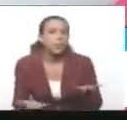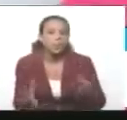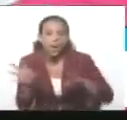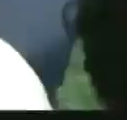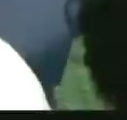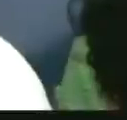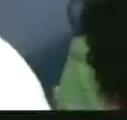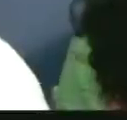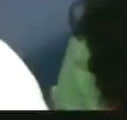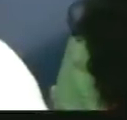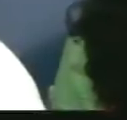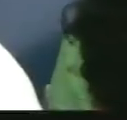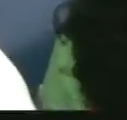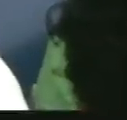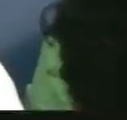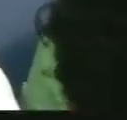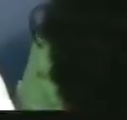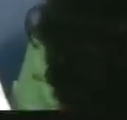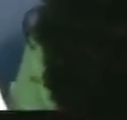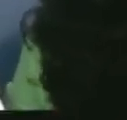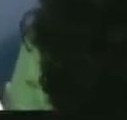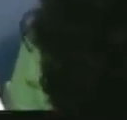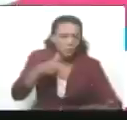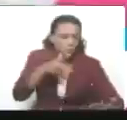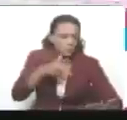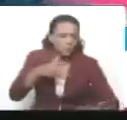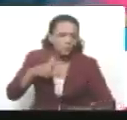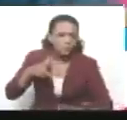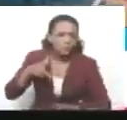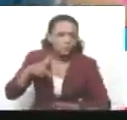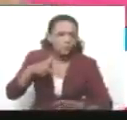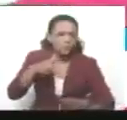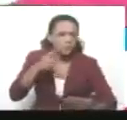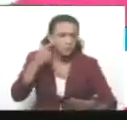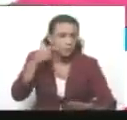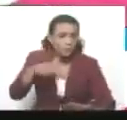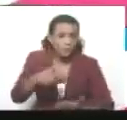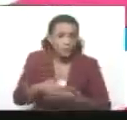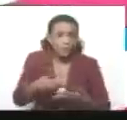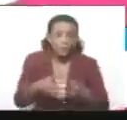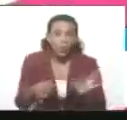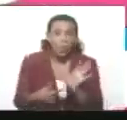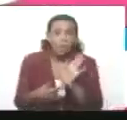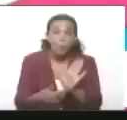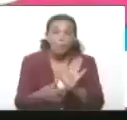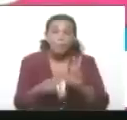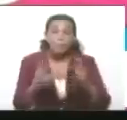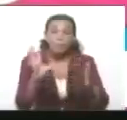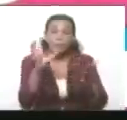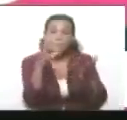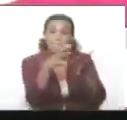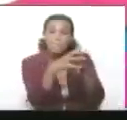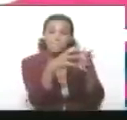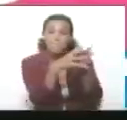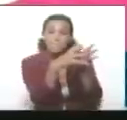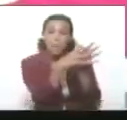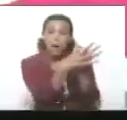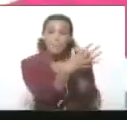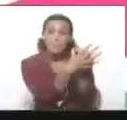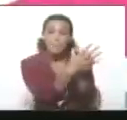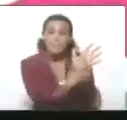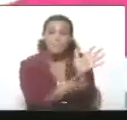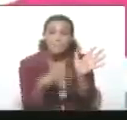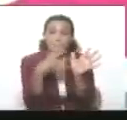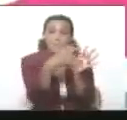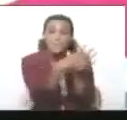territorio para que ustedes vean les voy a mostrar estos mapas porque me